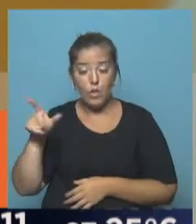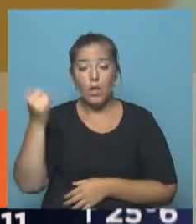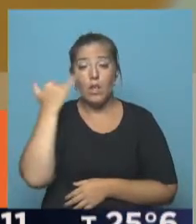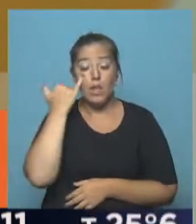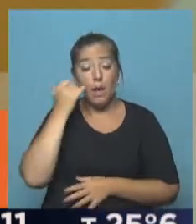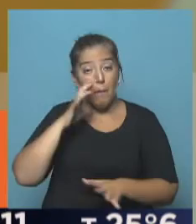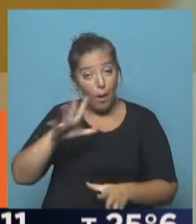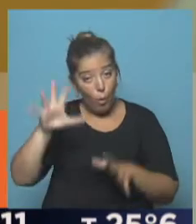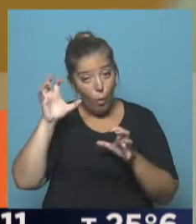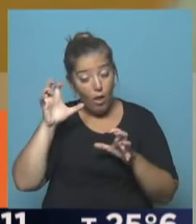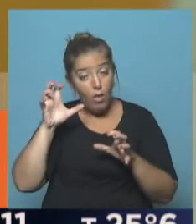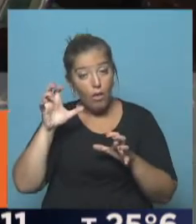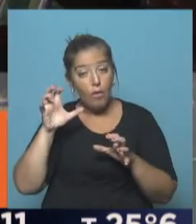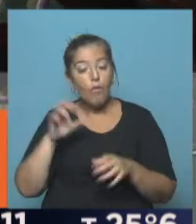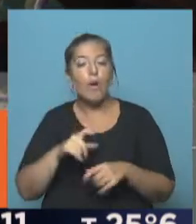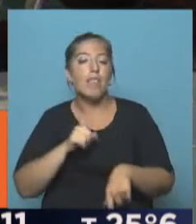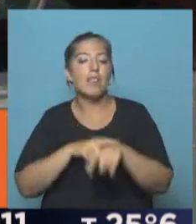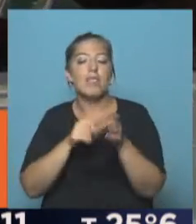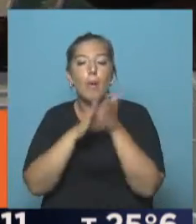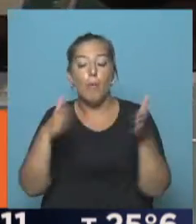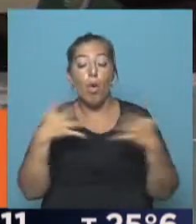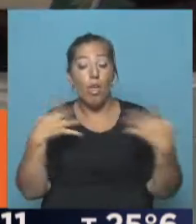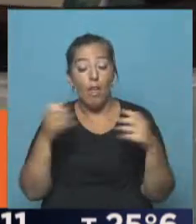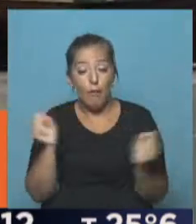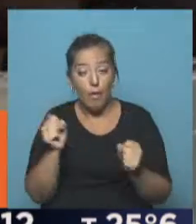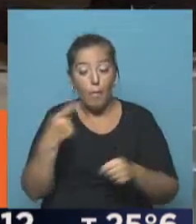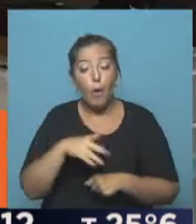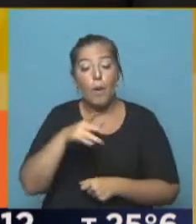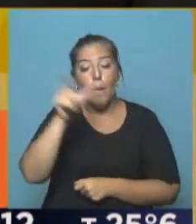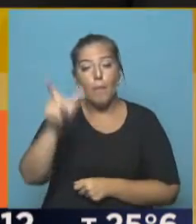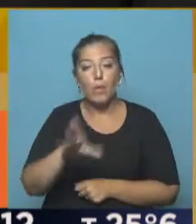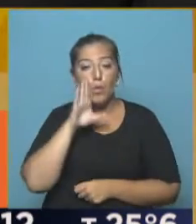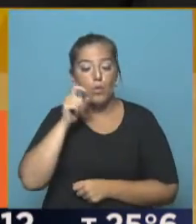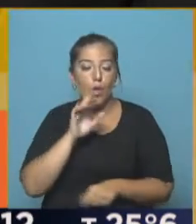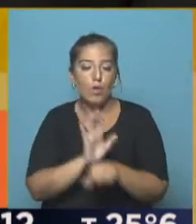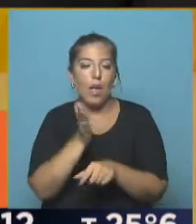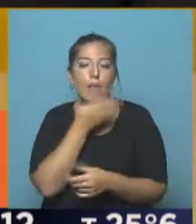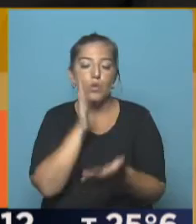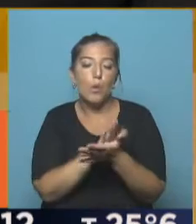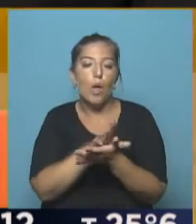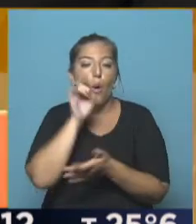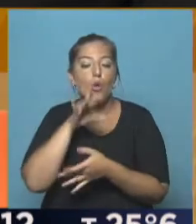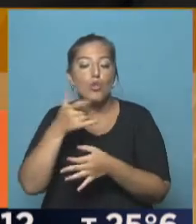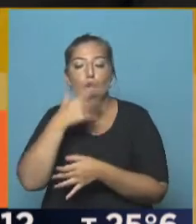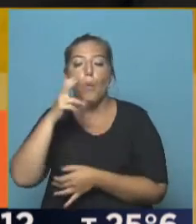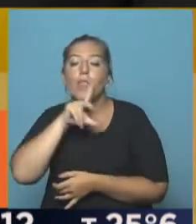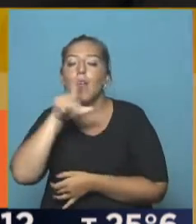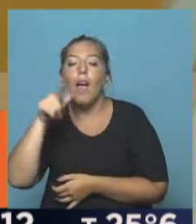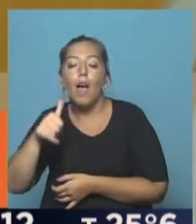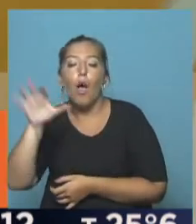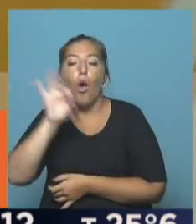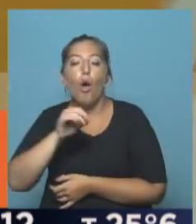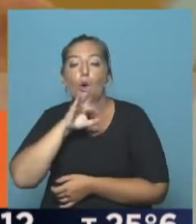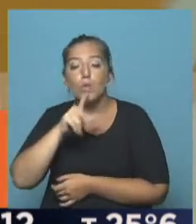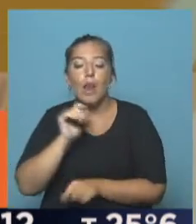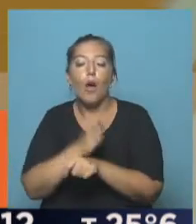y recuerdo, fue en la época de la Guerra Fría, pero para un norteamericano promedio, hablar de la Unión Soviética o de Rusia era como mencionar